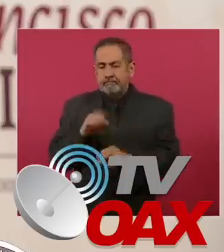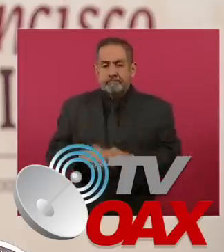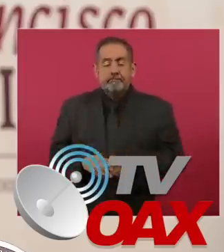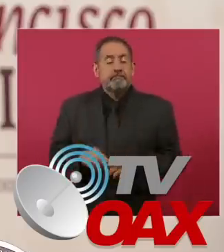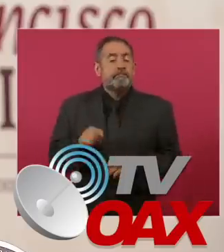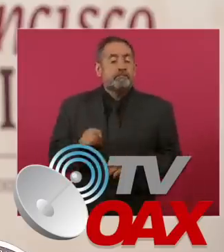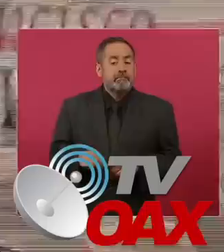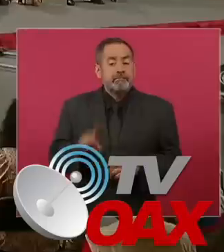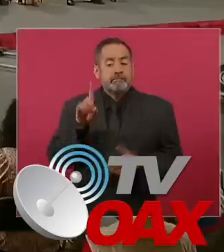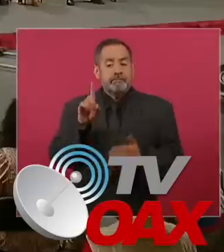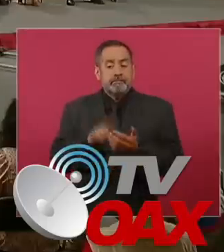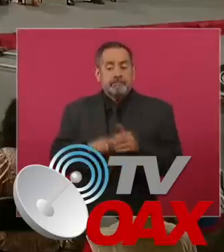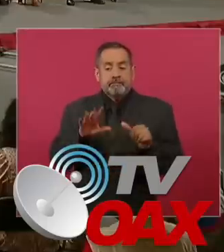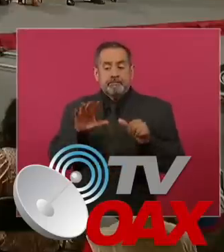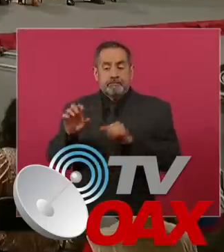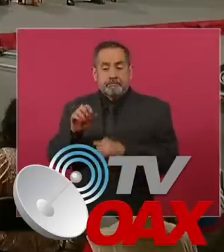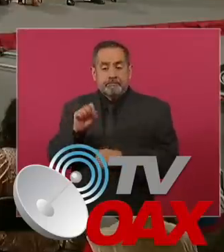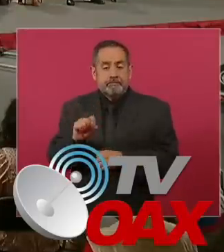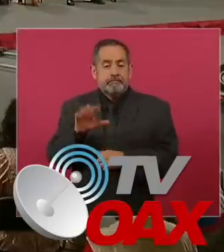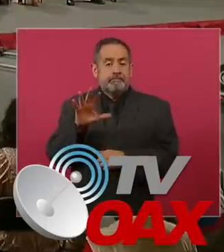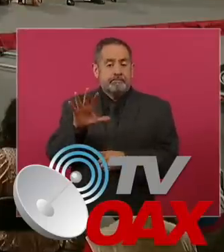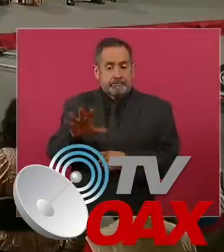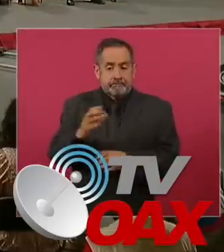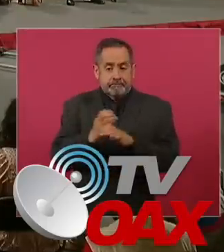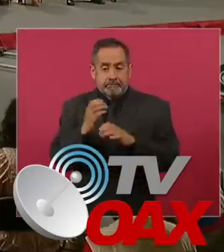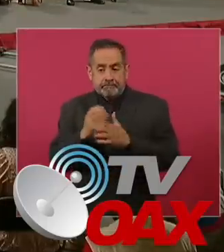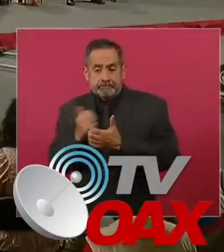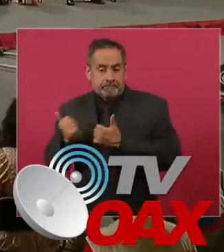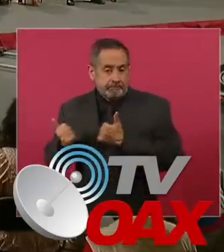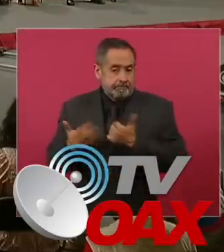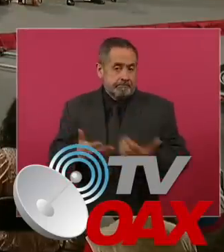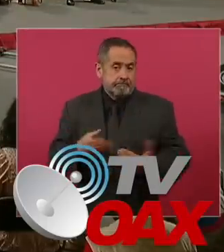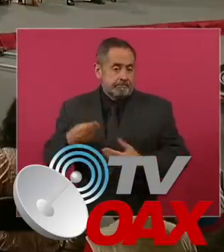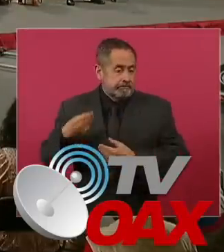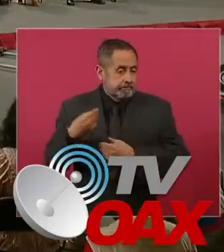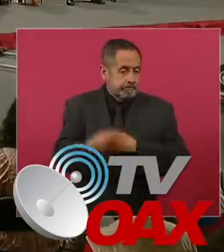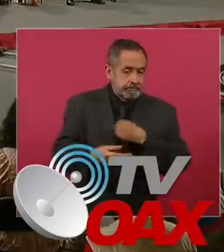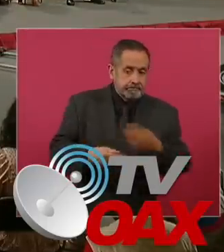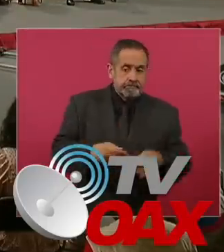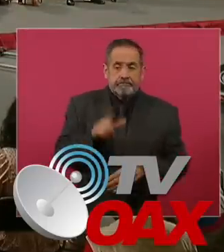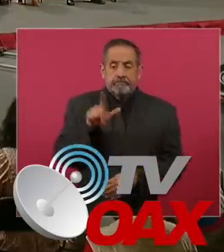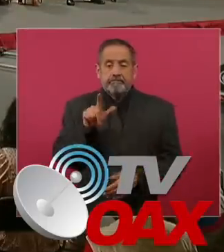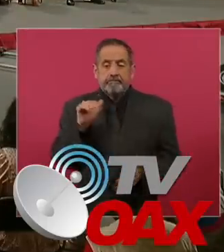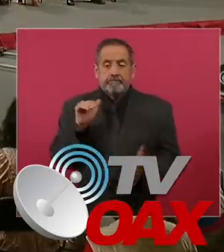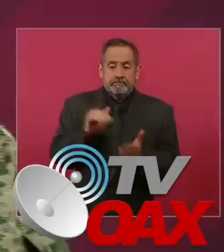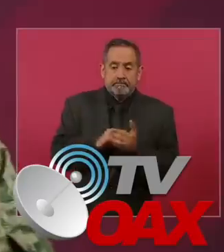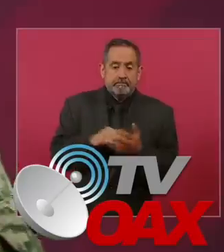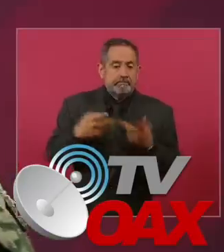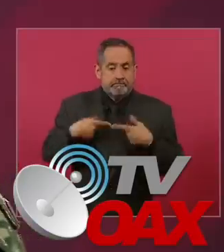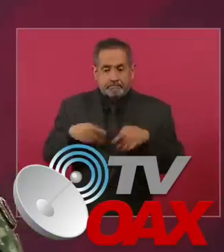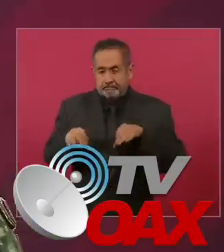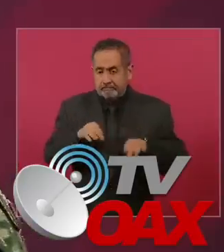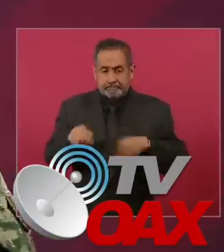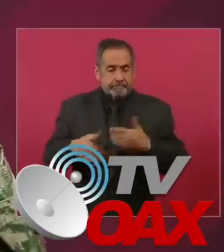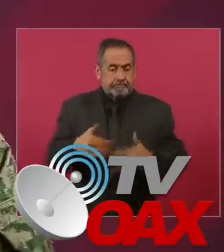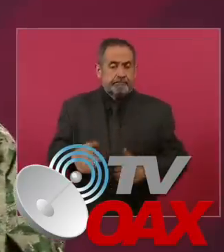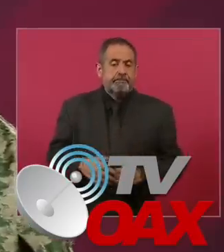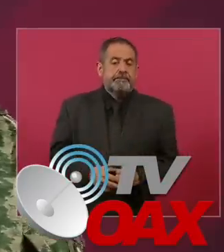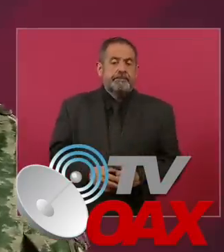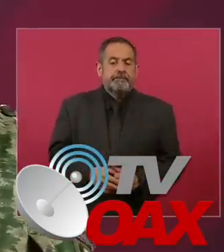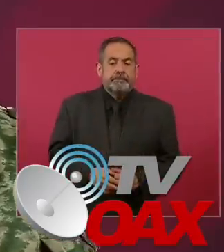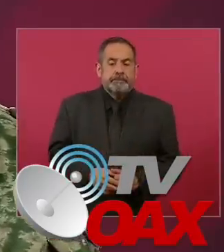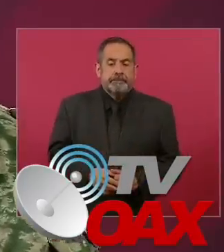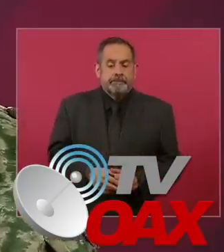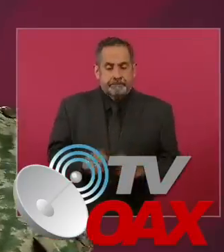tenemos más de 1.665 vehículos y maquinaria pesada con más de 7.000 trabajadores activos. Y después pasamos